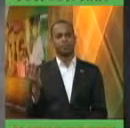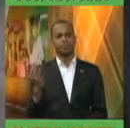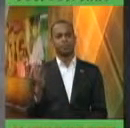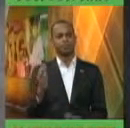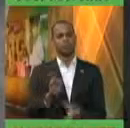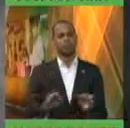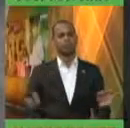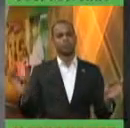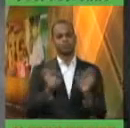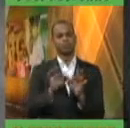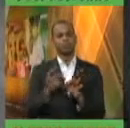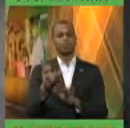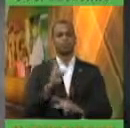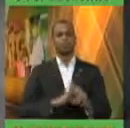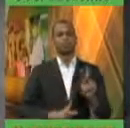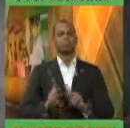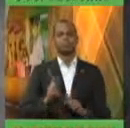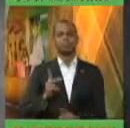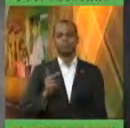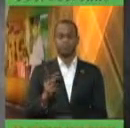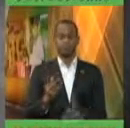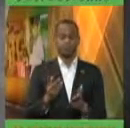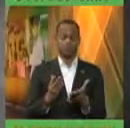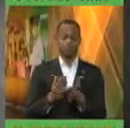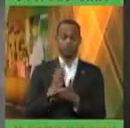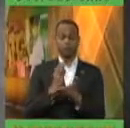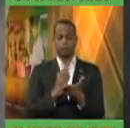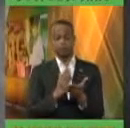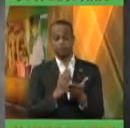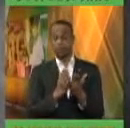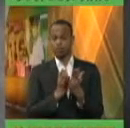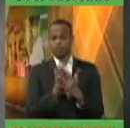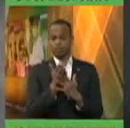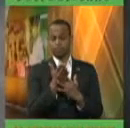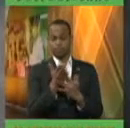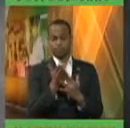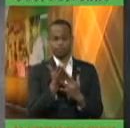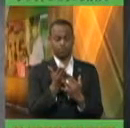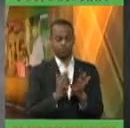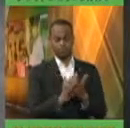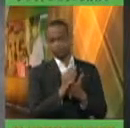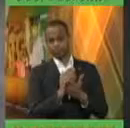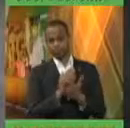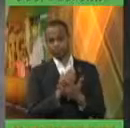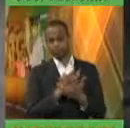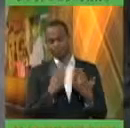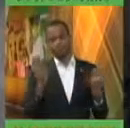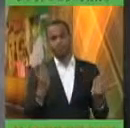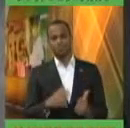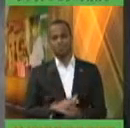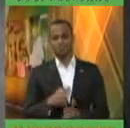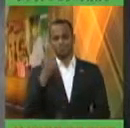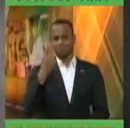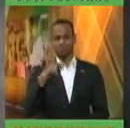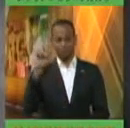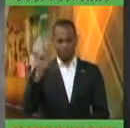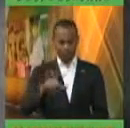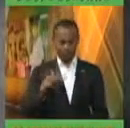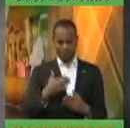fundamentales de los seres humanos sin acceso entonces de ahí la prioridad